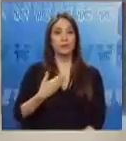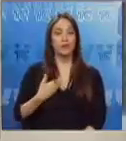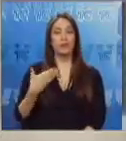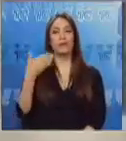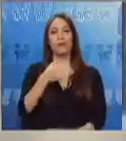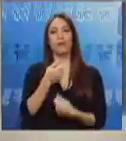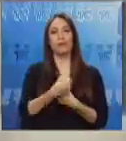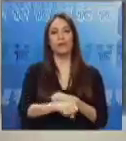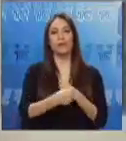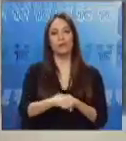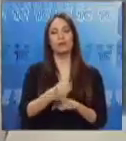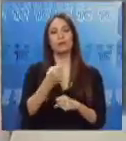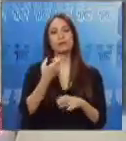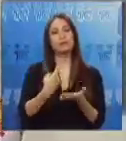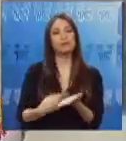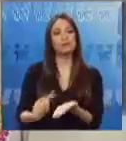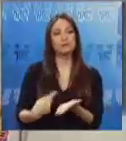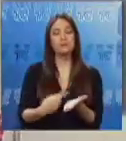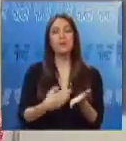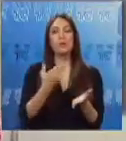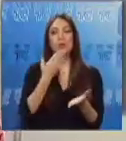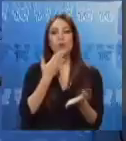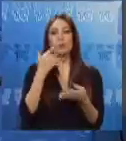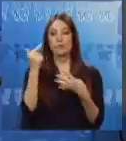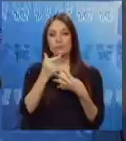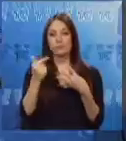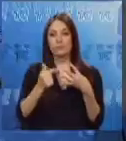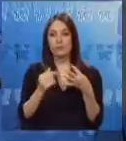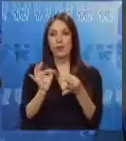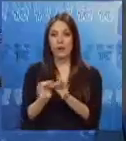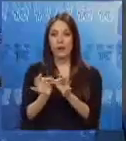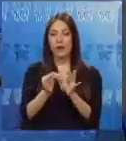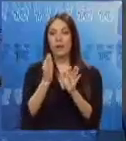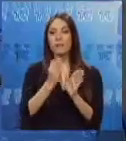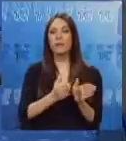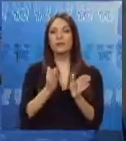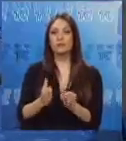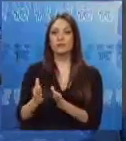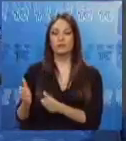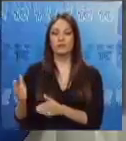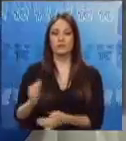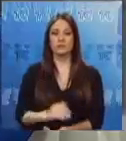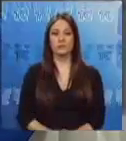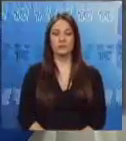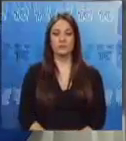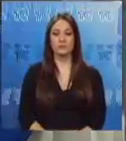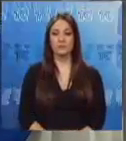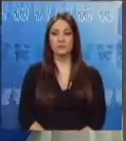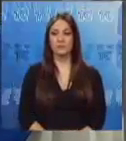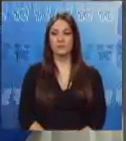taller donde se le informó los avances de la reconstrucción de las zonas afectadas. Nicole Calil, TC Televisión.